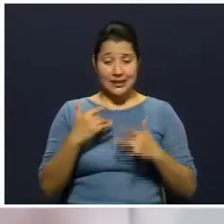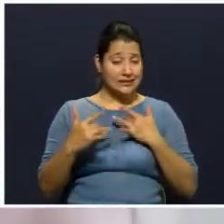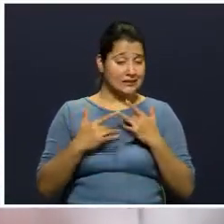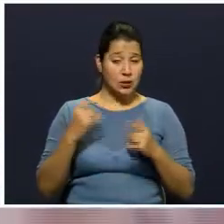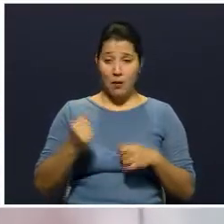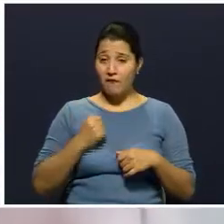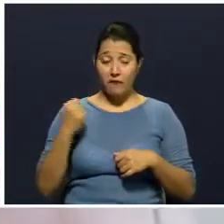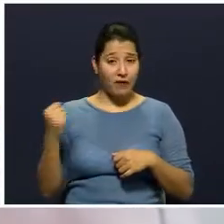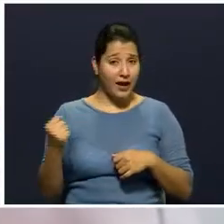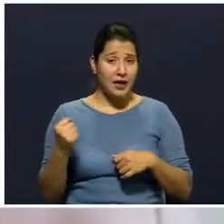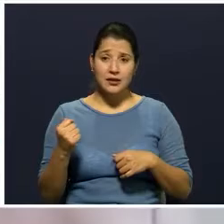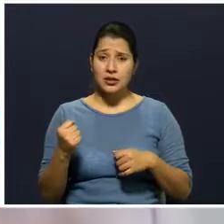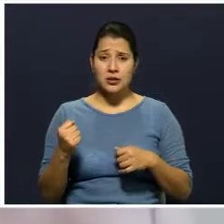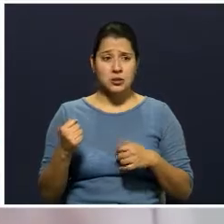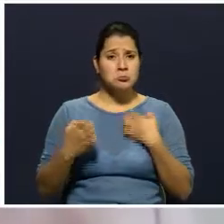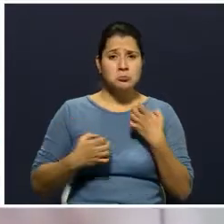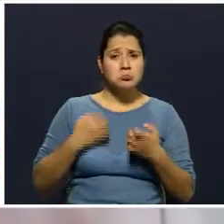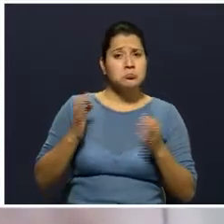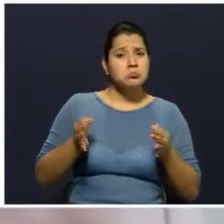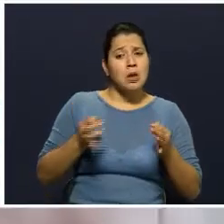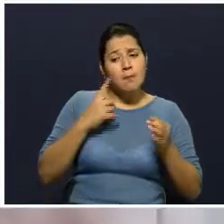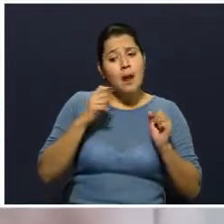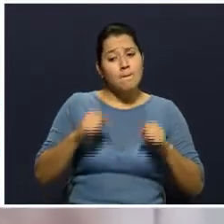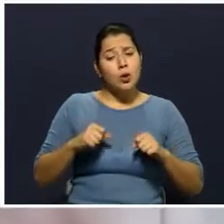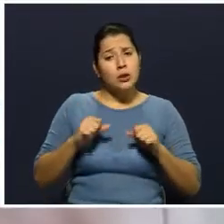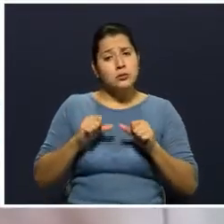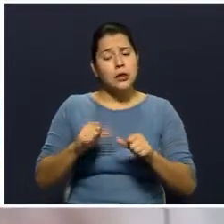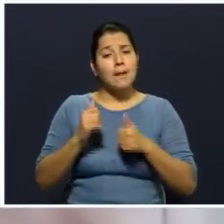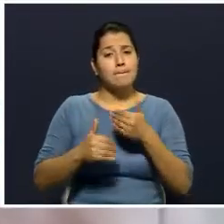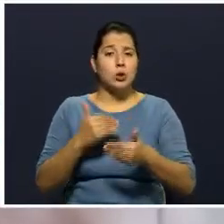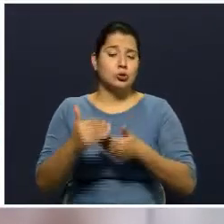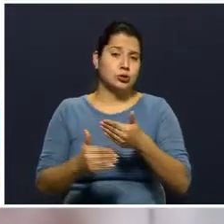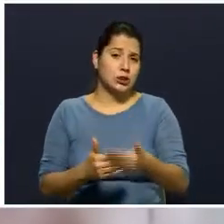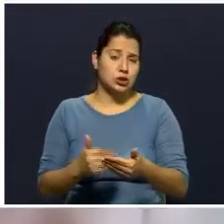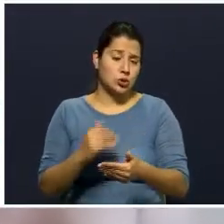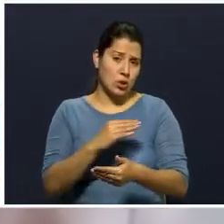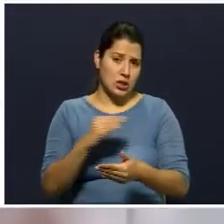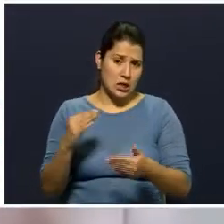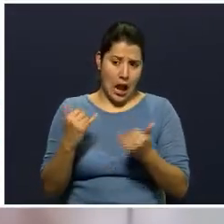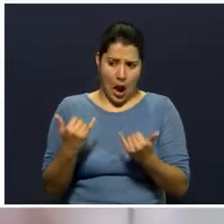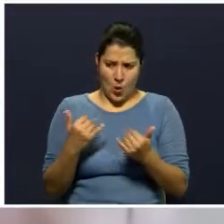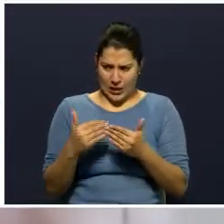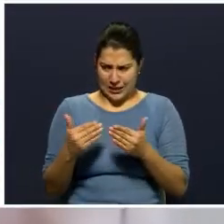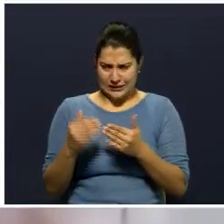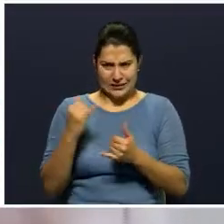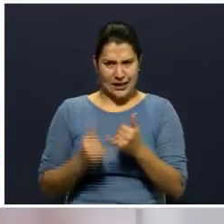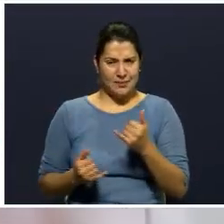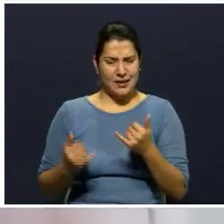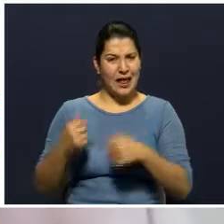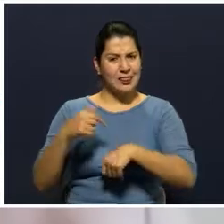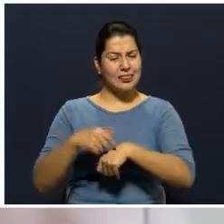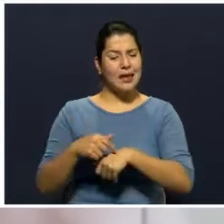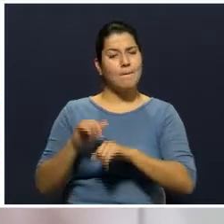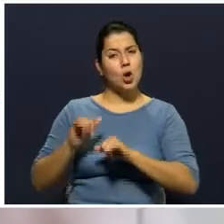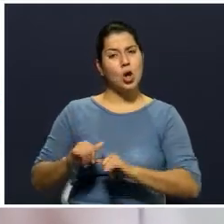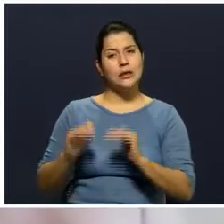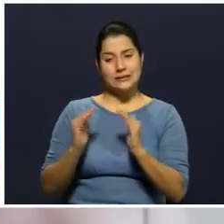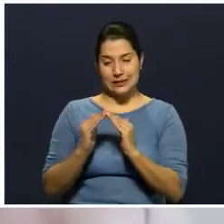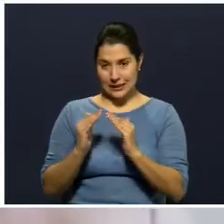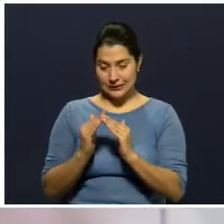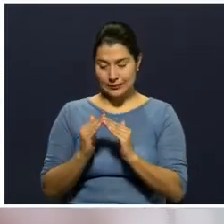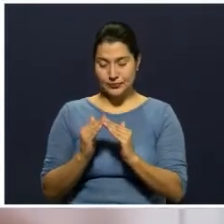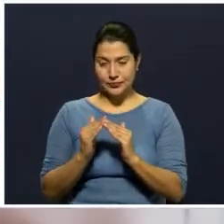síntomas fuertes, estaba de muy buen ánimo para llevar adelante su proceso y ya prácticamente está muy cercano a terminar esta cuarentena por su